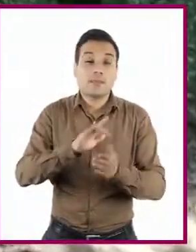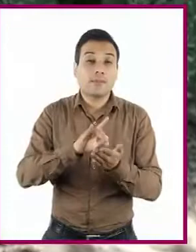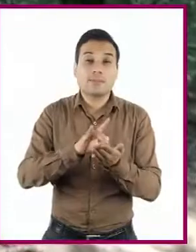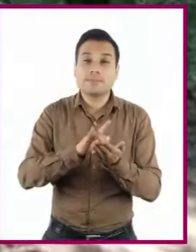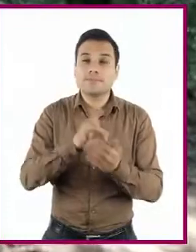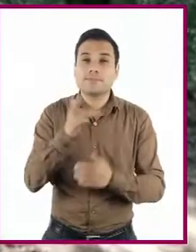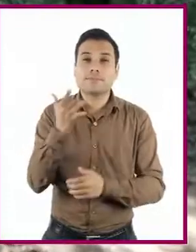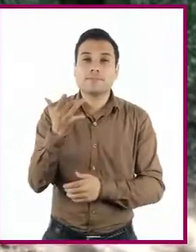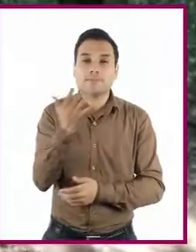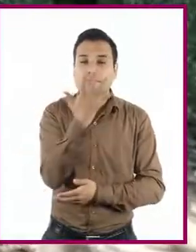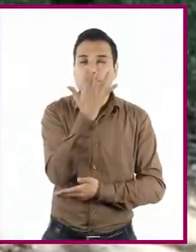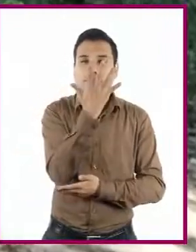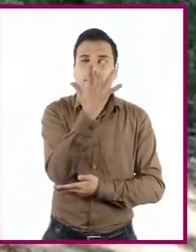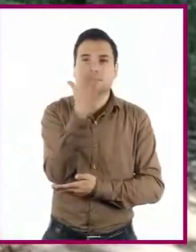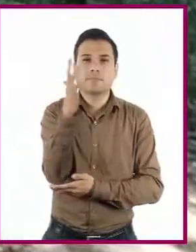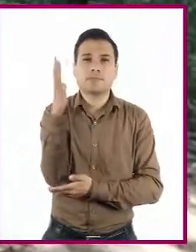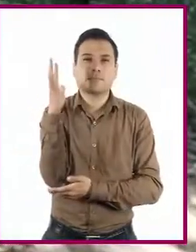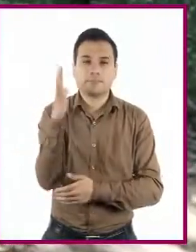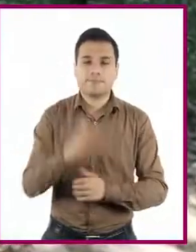naturaleza.